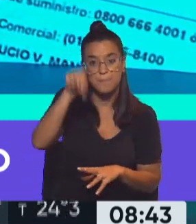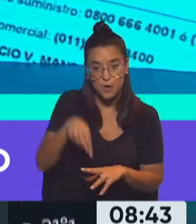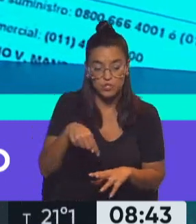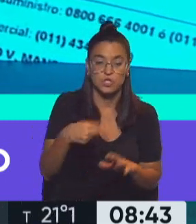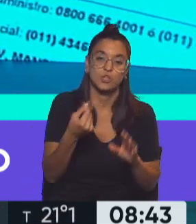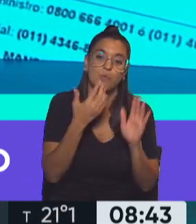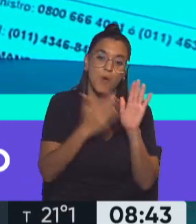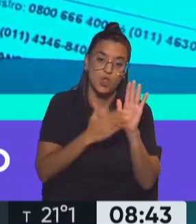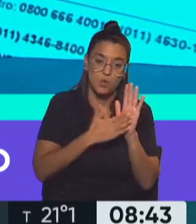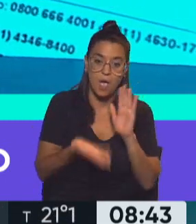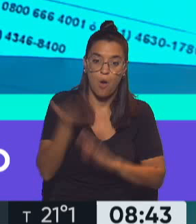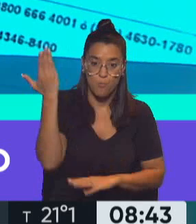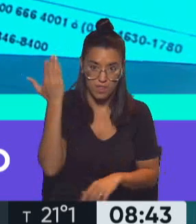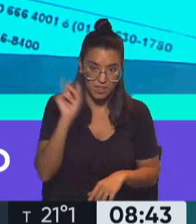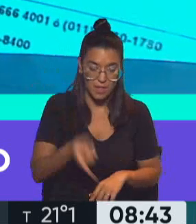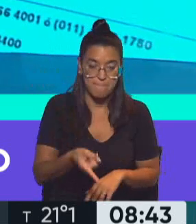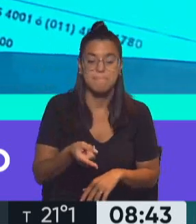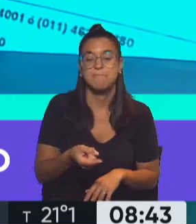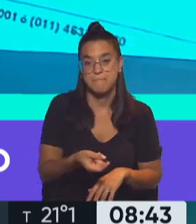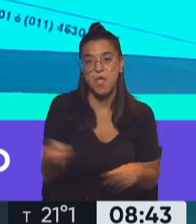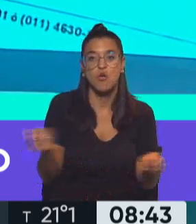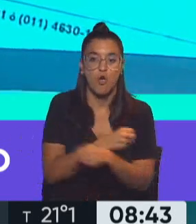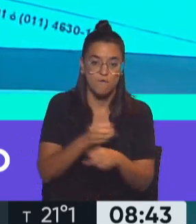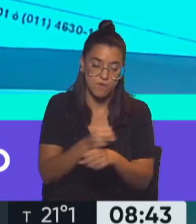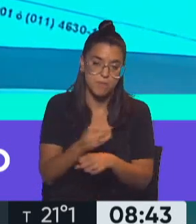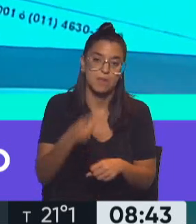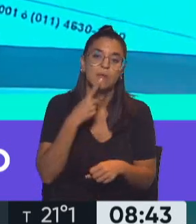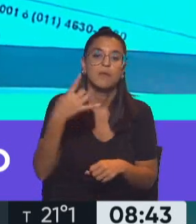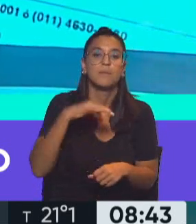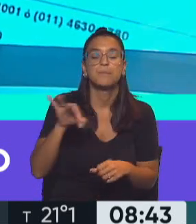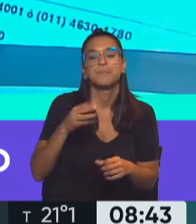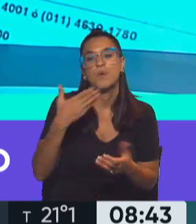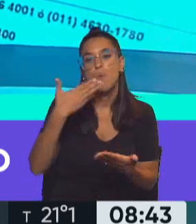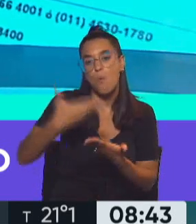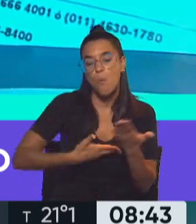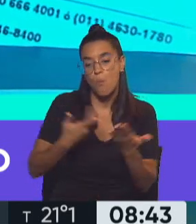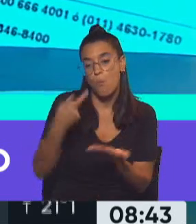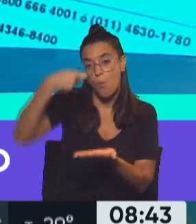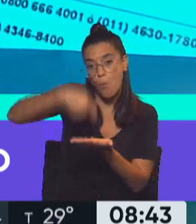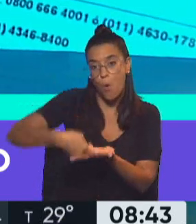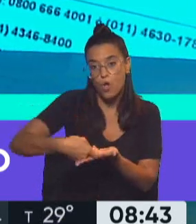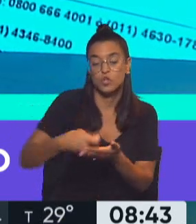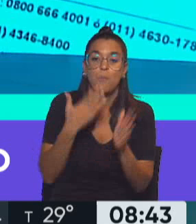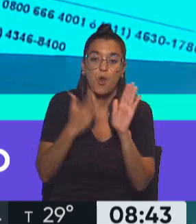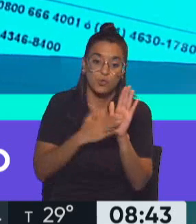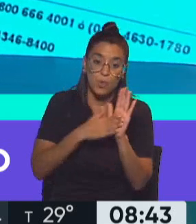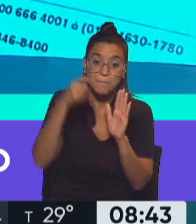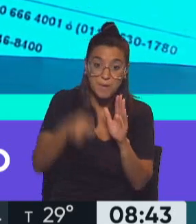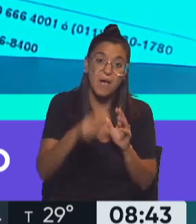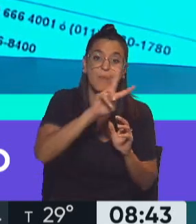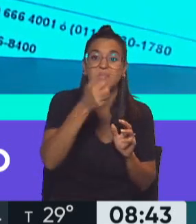26% es lo que sube el monotributo, también confirmado. Te va a aumentar la cuota que pagas a los monotributistas